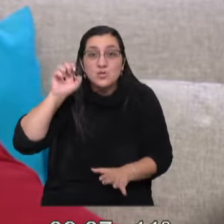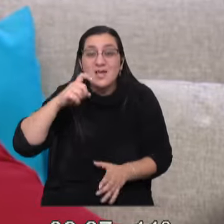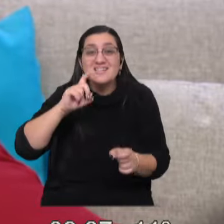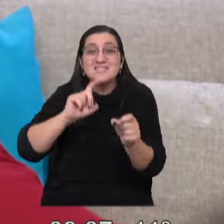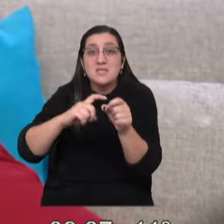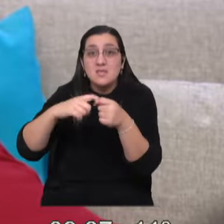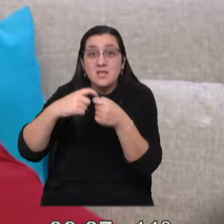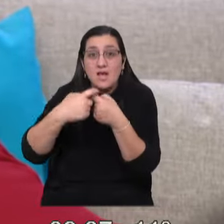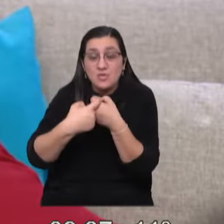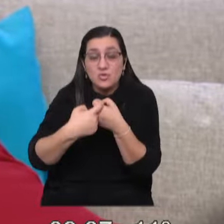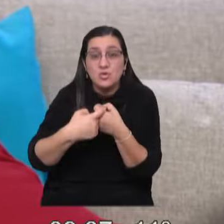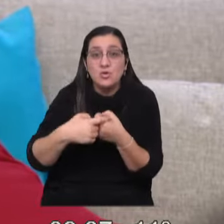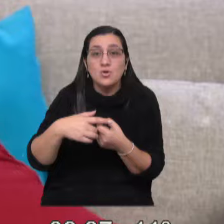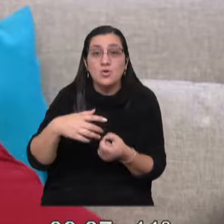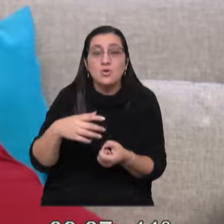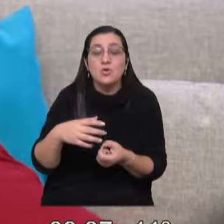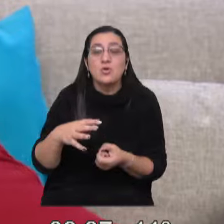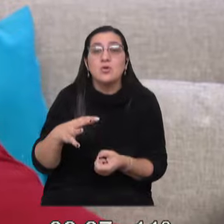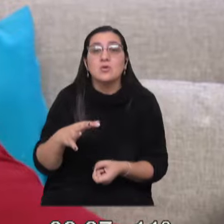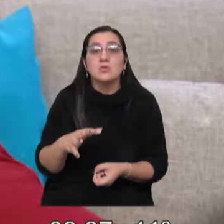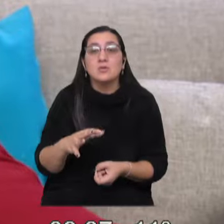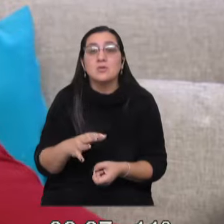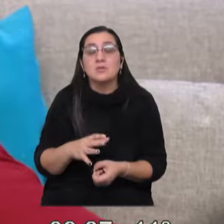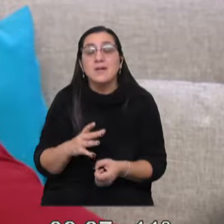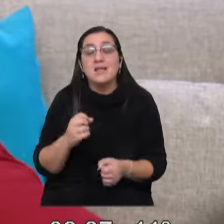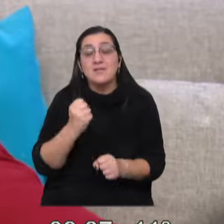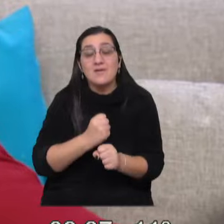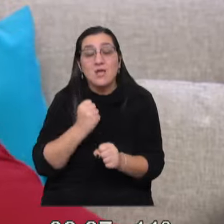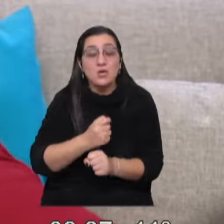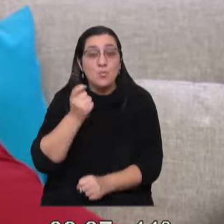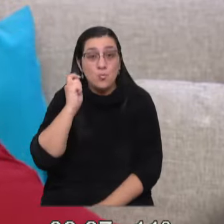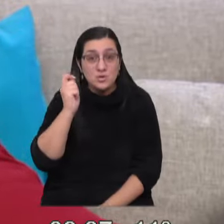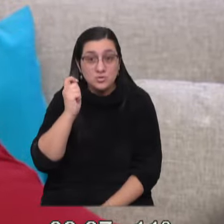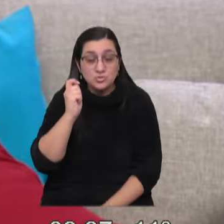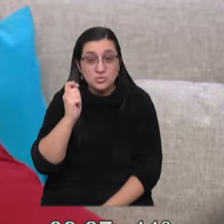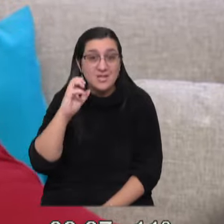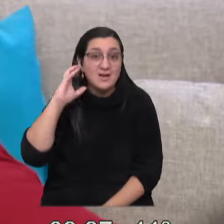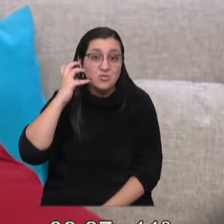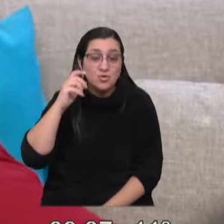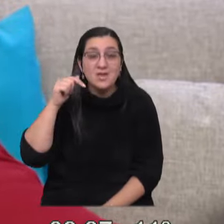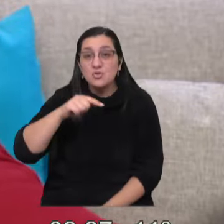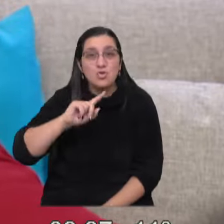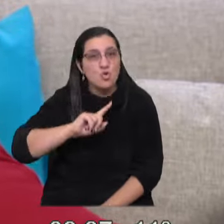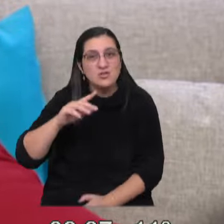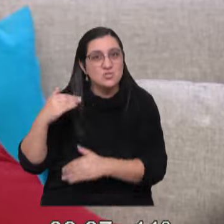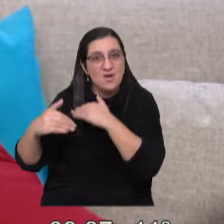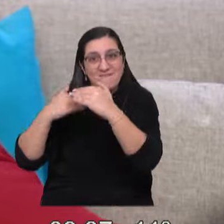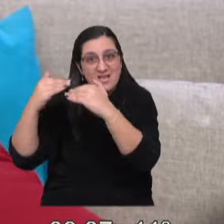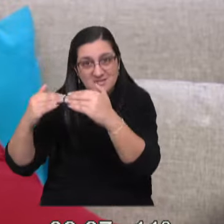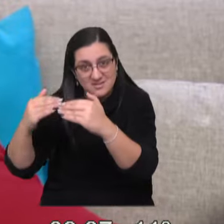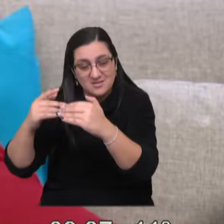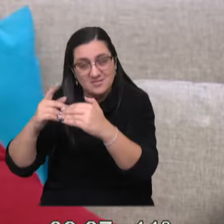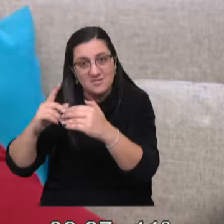sindicato sutre sindicato trabajadores de las radios públicas que esto no es un avance y que lejos de